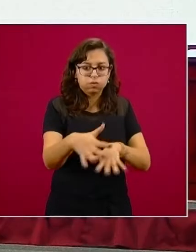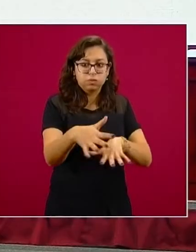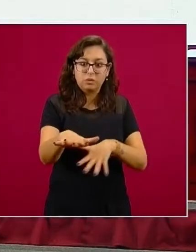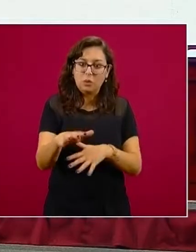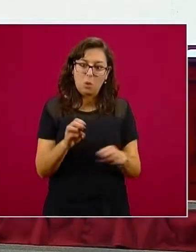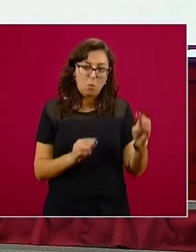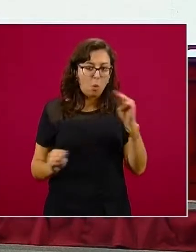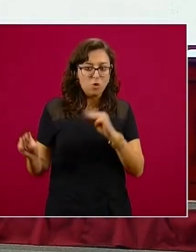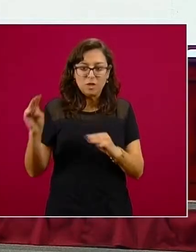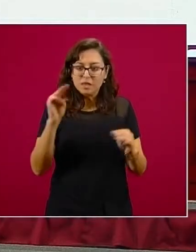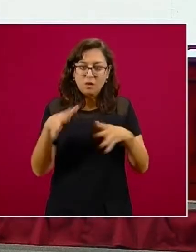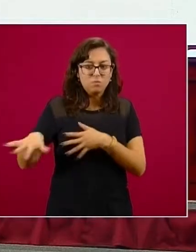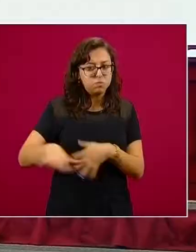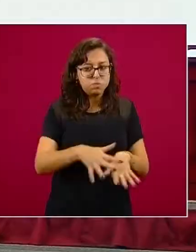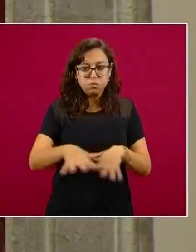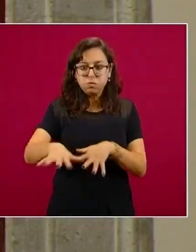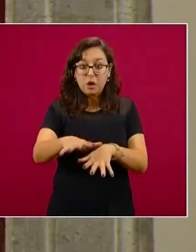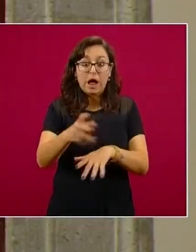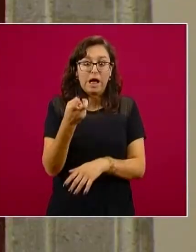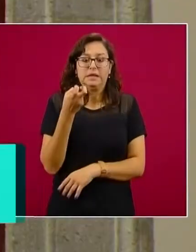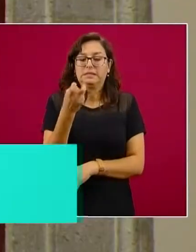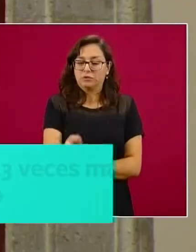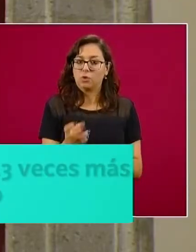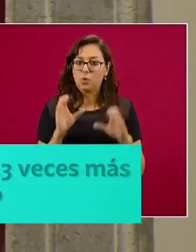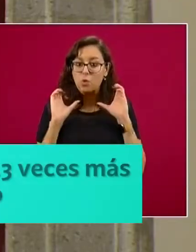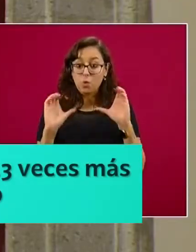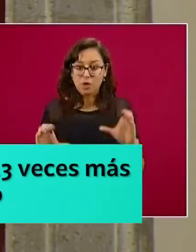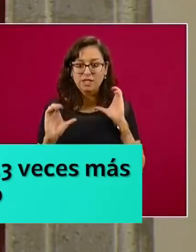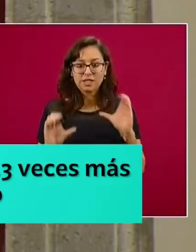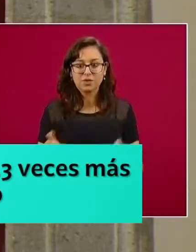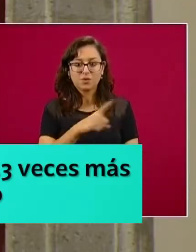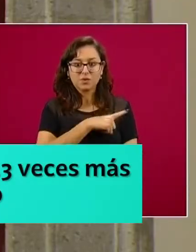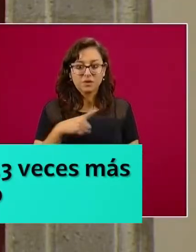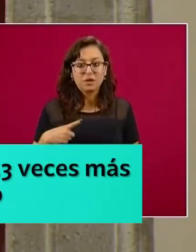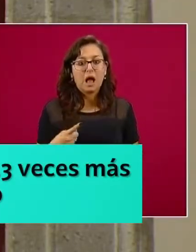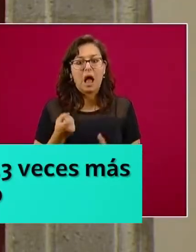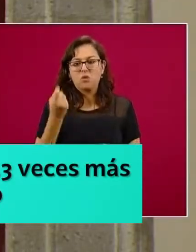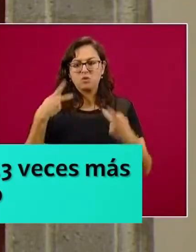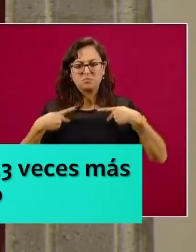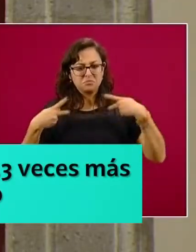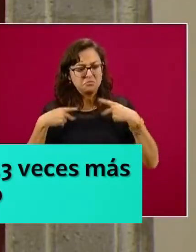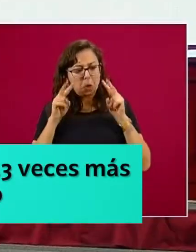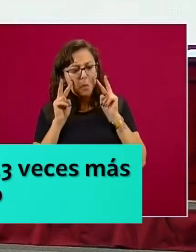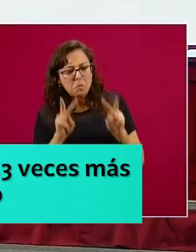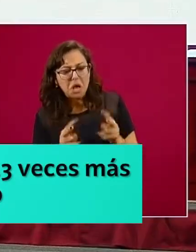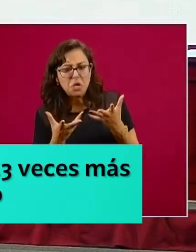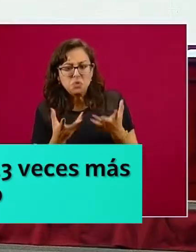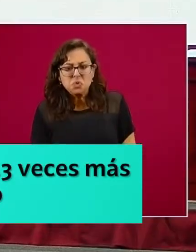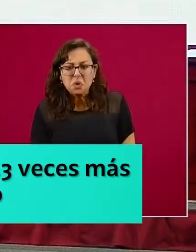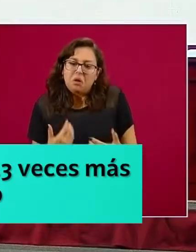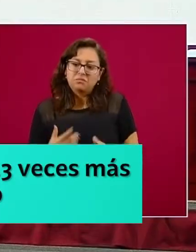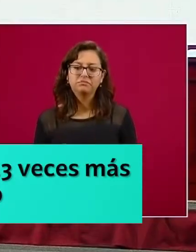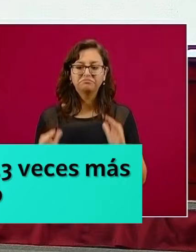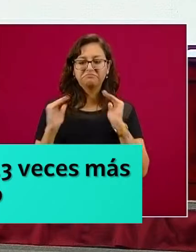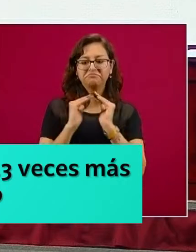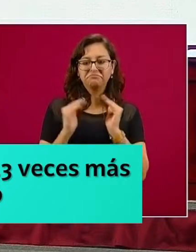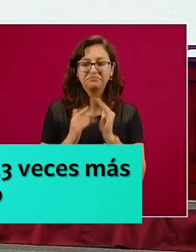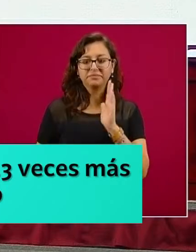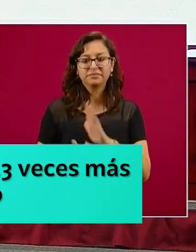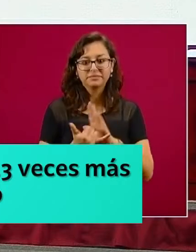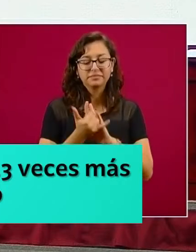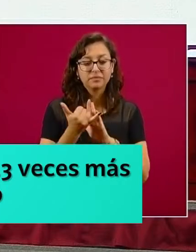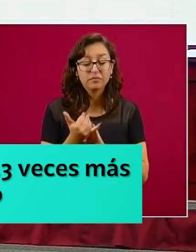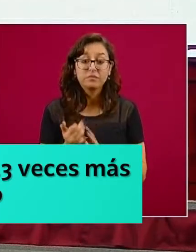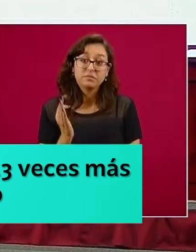La especulación de tierras dentro de núcleos urbanos ha generado un crecimiento anárquico de las ciudades en México